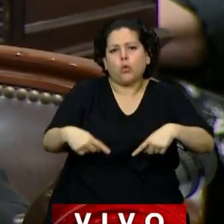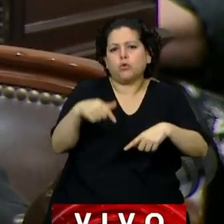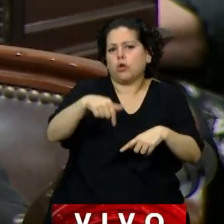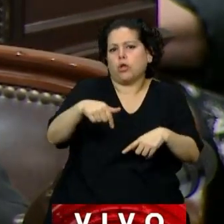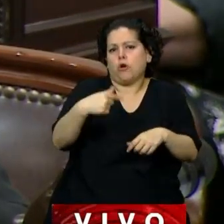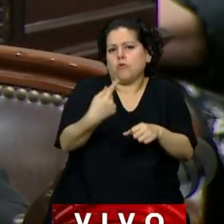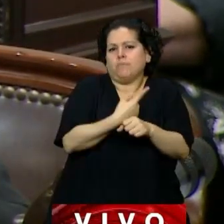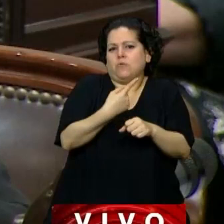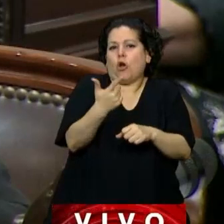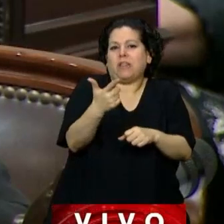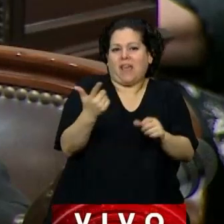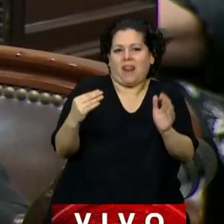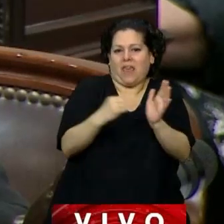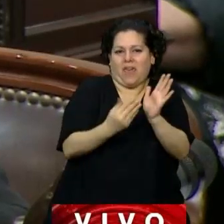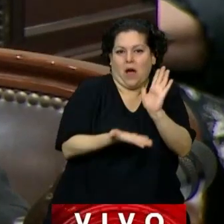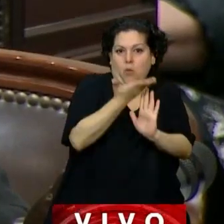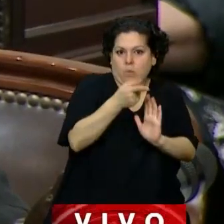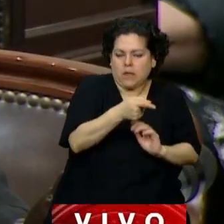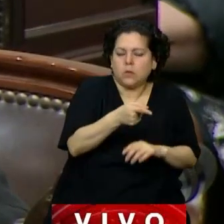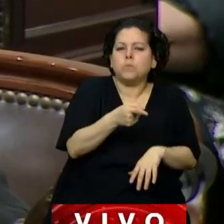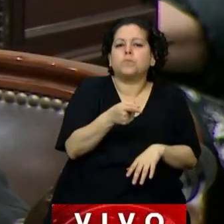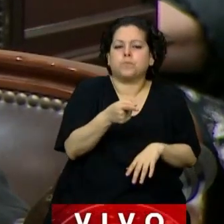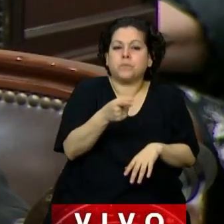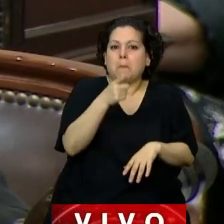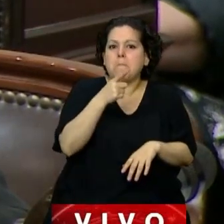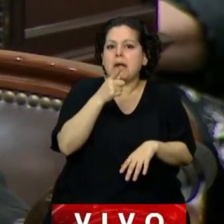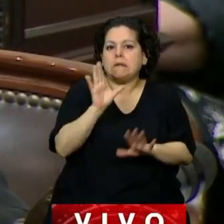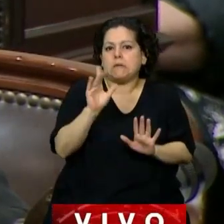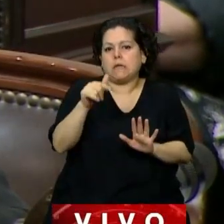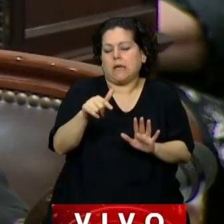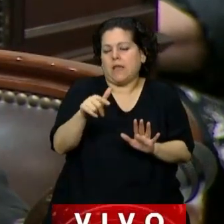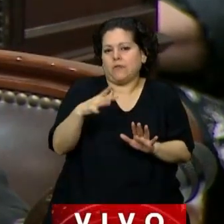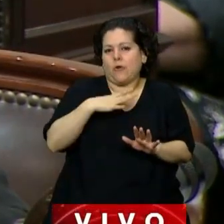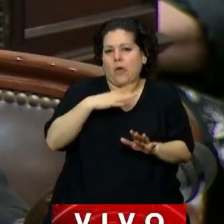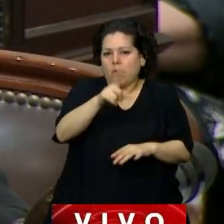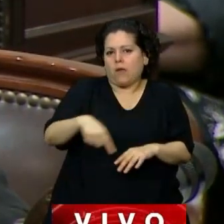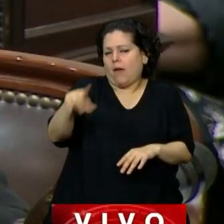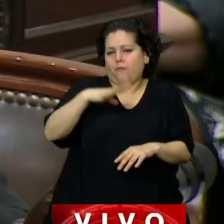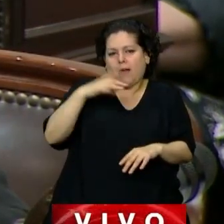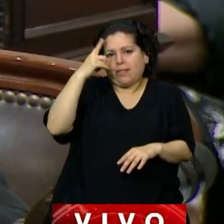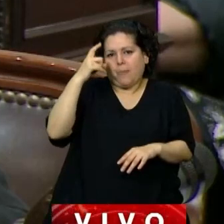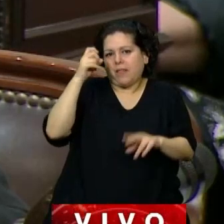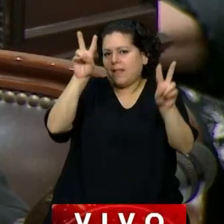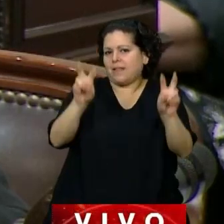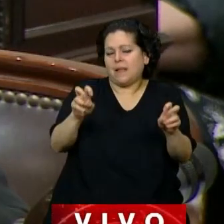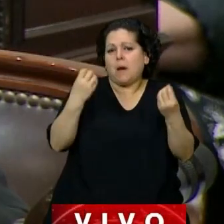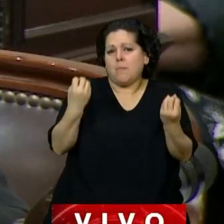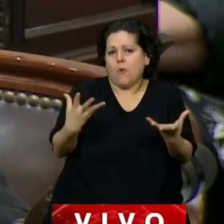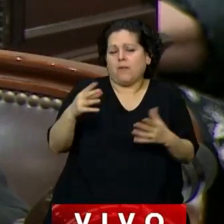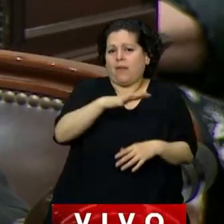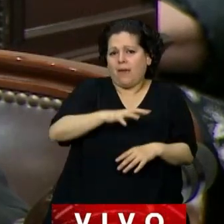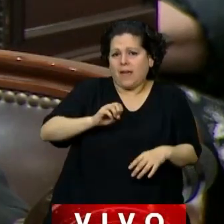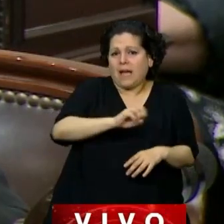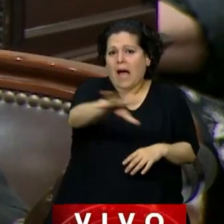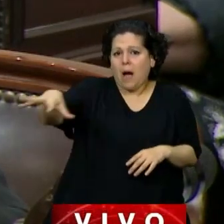encuentran alcanzados. Parece que en este tema no se aprende más. El campo necesita que se le quite no